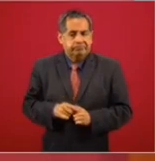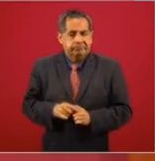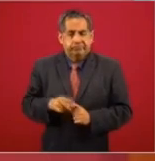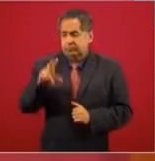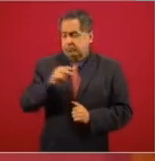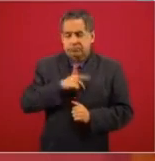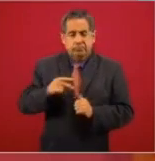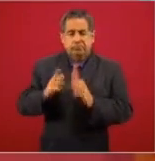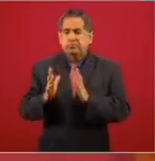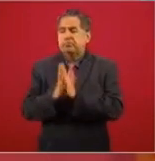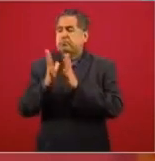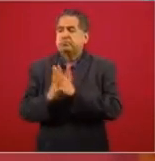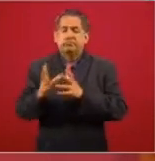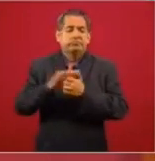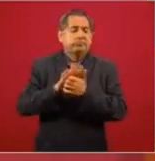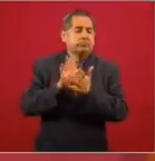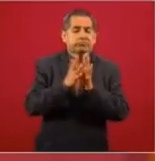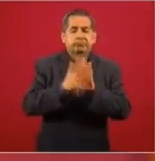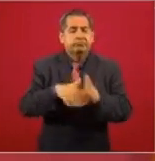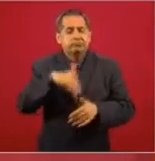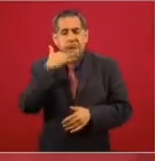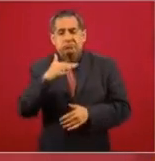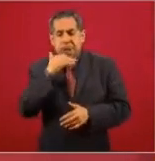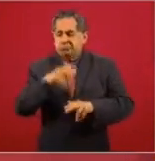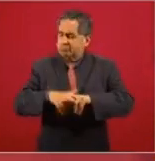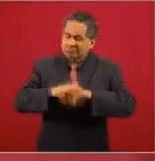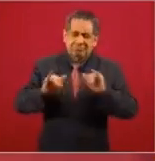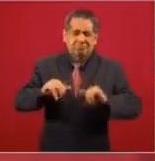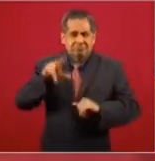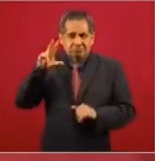se involucrara en actos de corrupción.